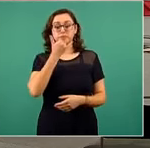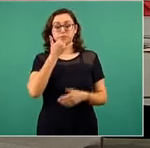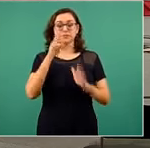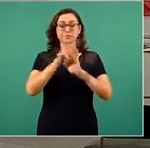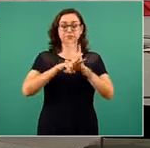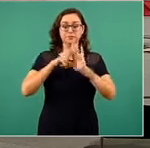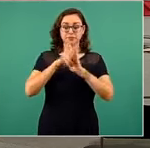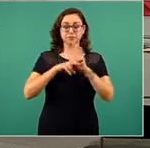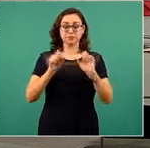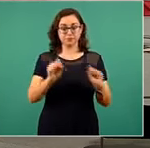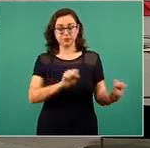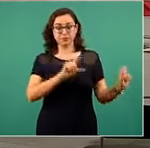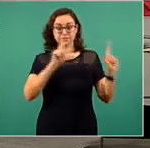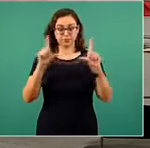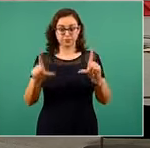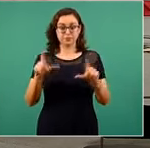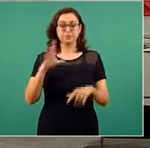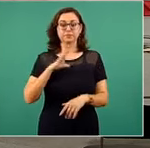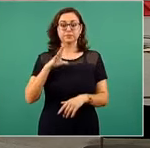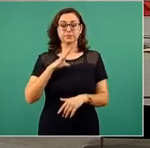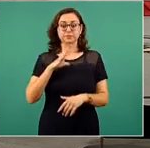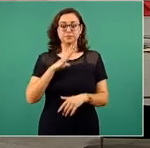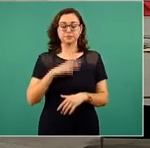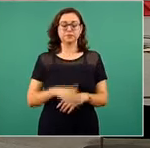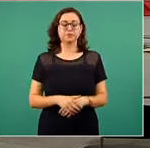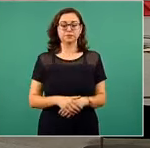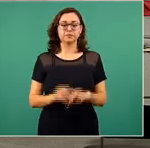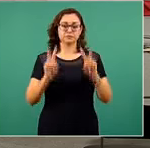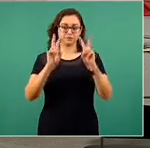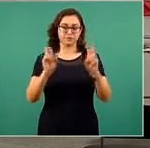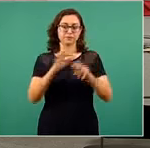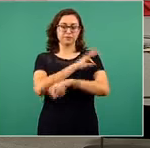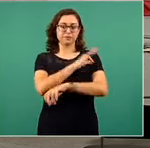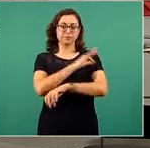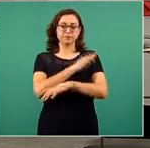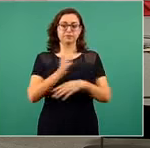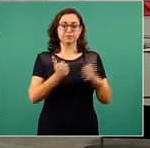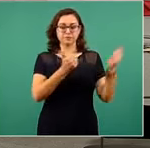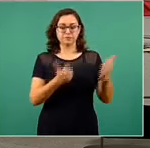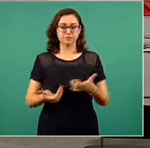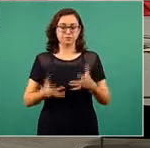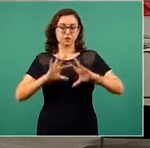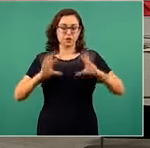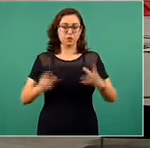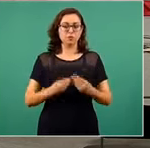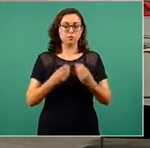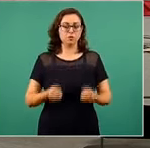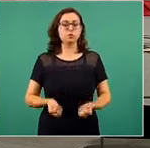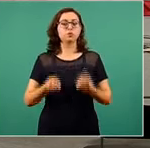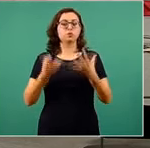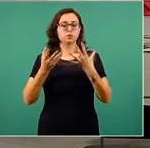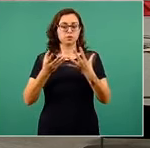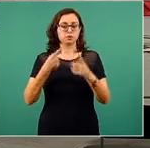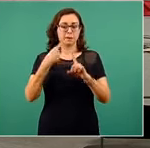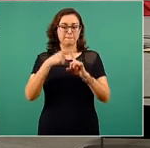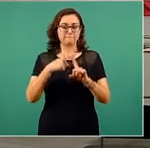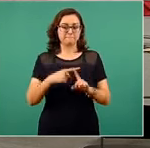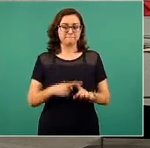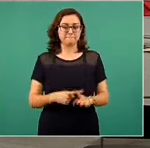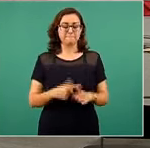video, muchas gracias. Es el video justamente que explica la llegada de las vacunas y las sumas que tenemos ahora, y le agradecemos como siempre a